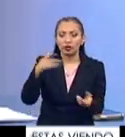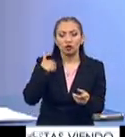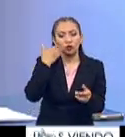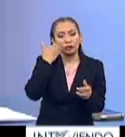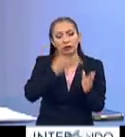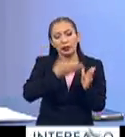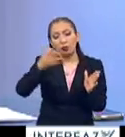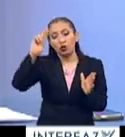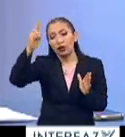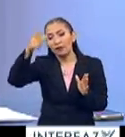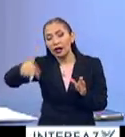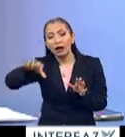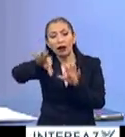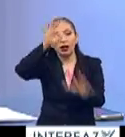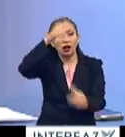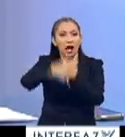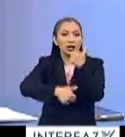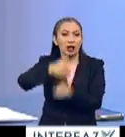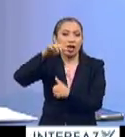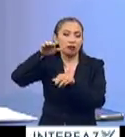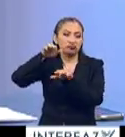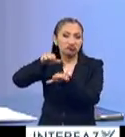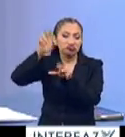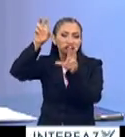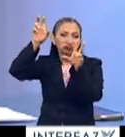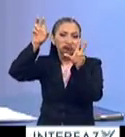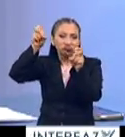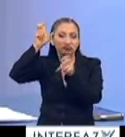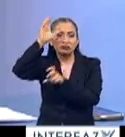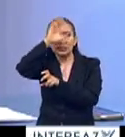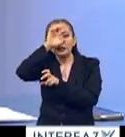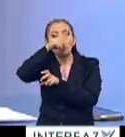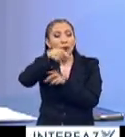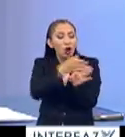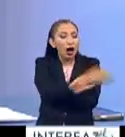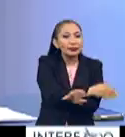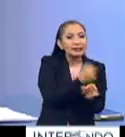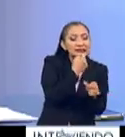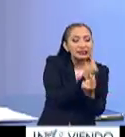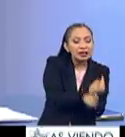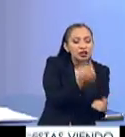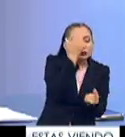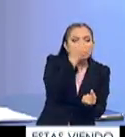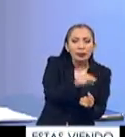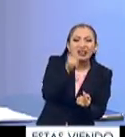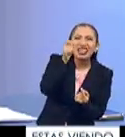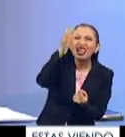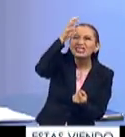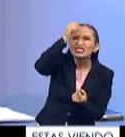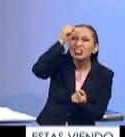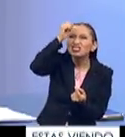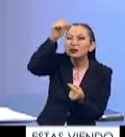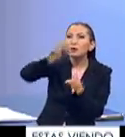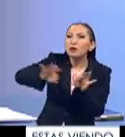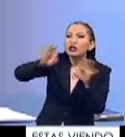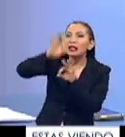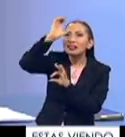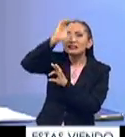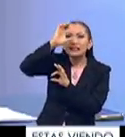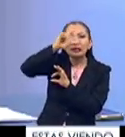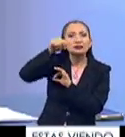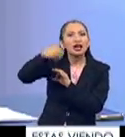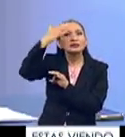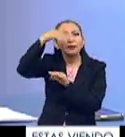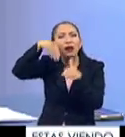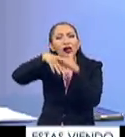etapa ya de universidad elijan una carrera relacionada a las ciencias, pero que sí desde niños sepan los conceptos básicos de la ciencia,